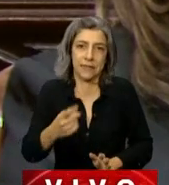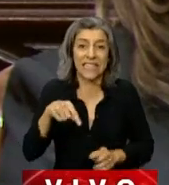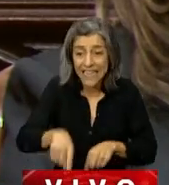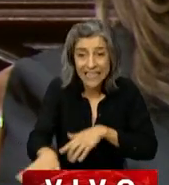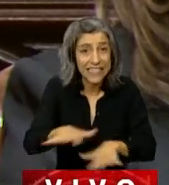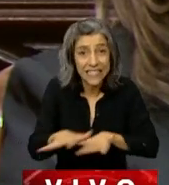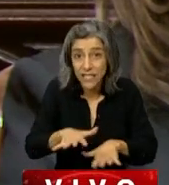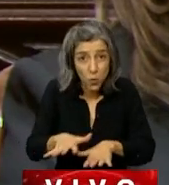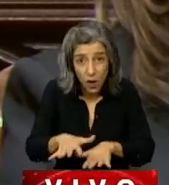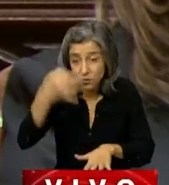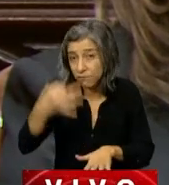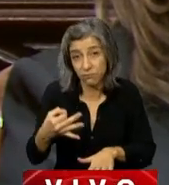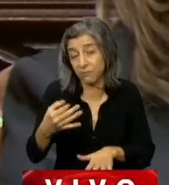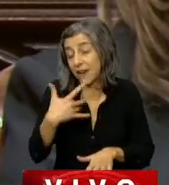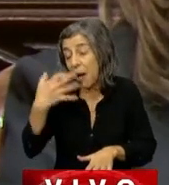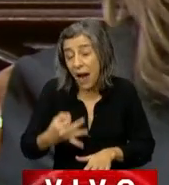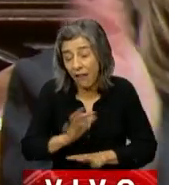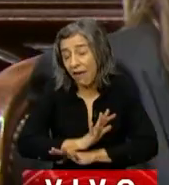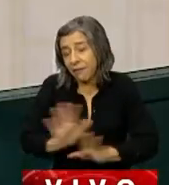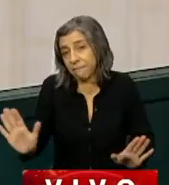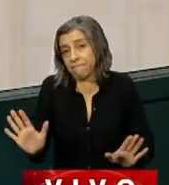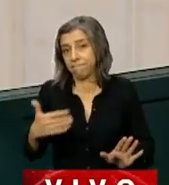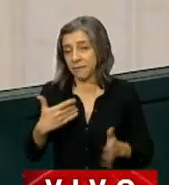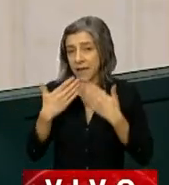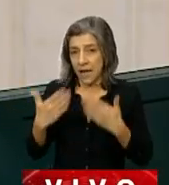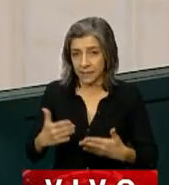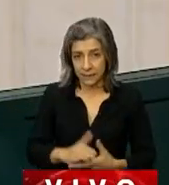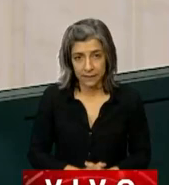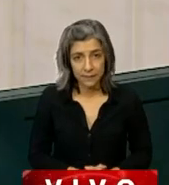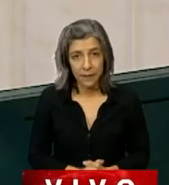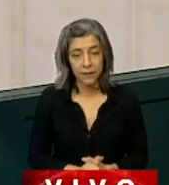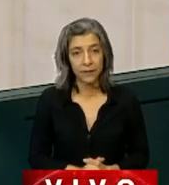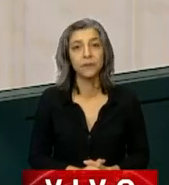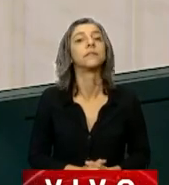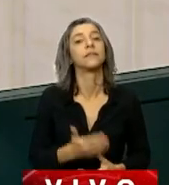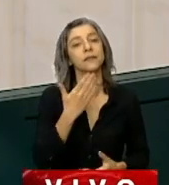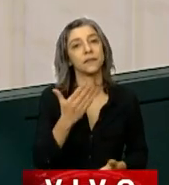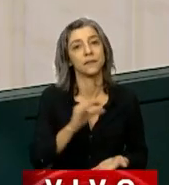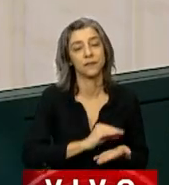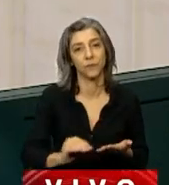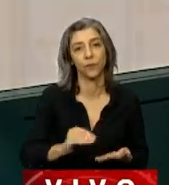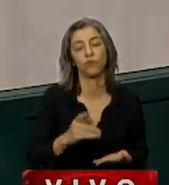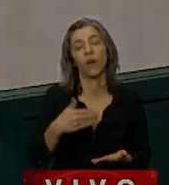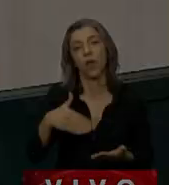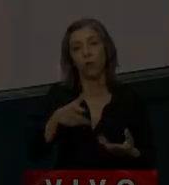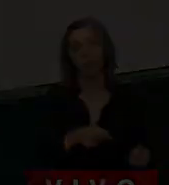esta situación particular que ha vivido la provincia. Muchas gracias. Gracias, diputado Rizzotti. Será girada la Comisión de Asuntos Constitucionales.